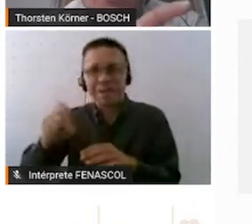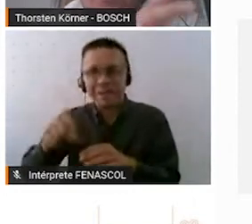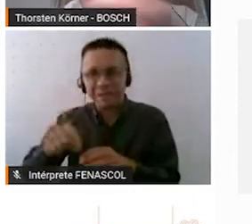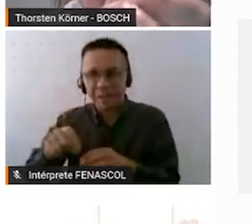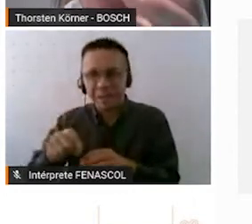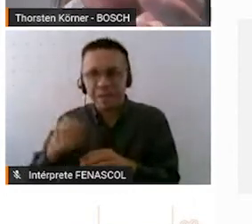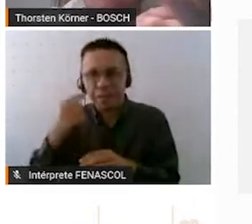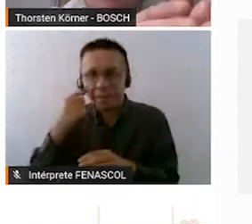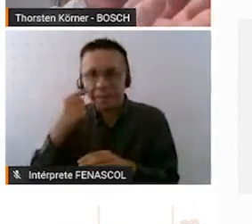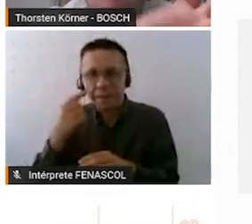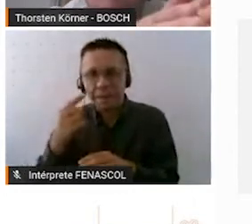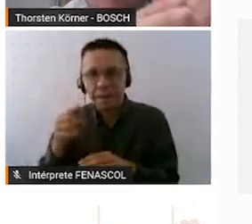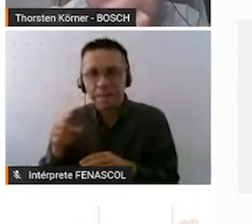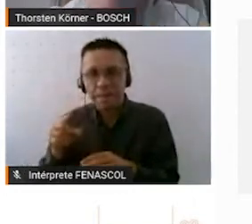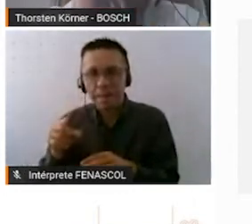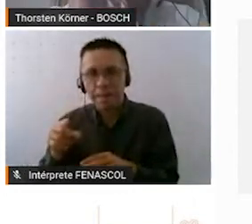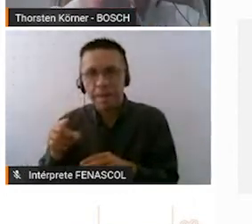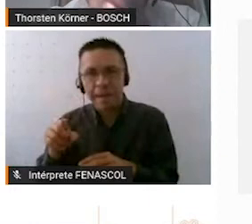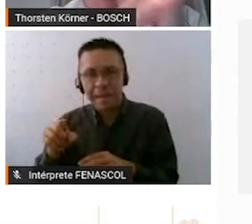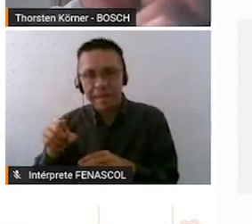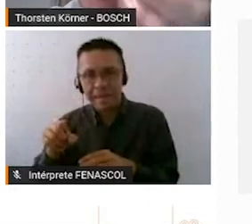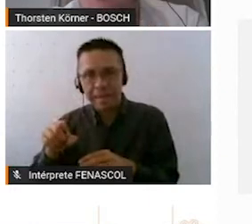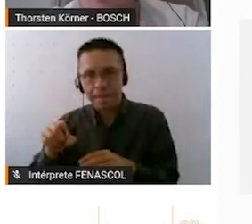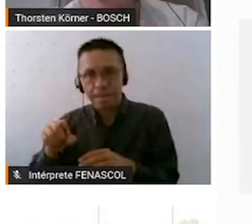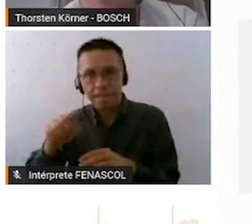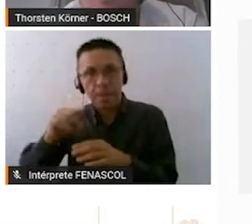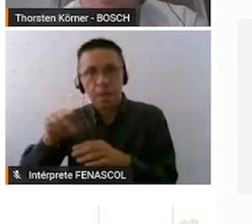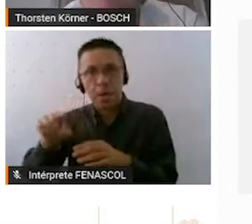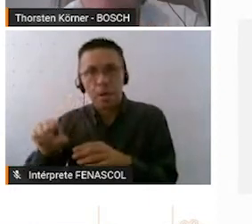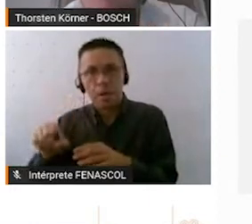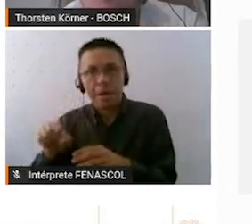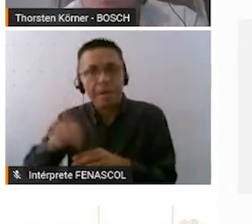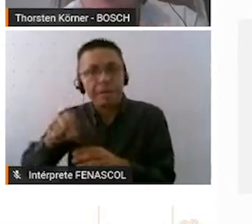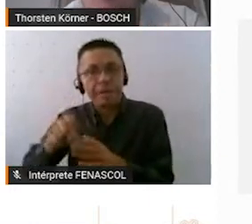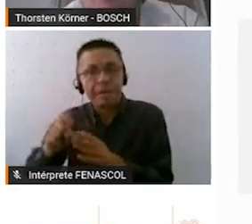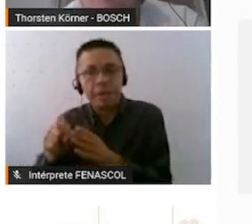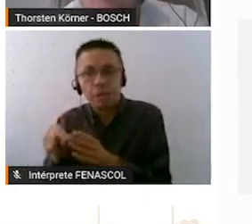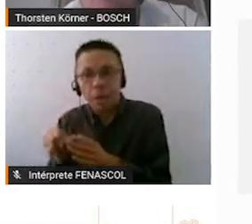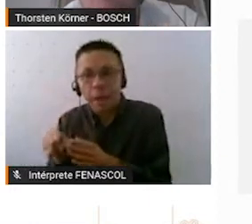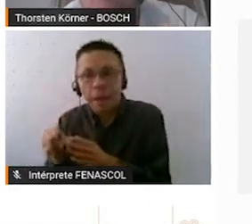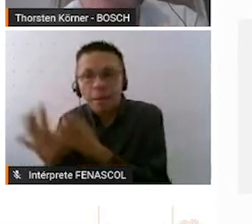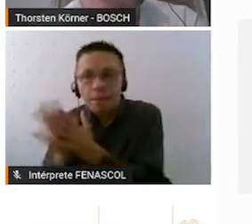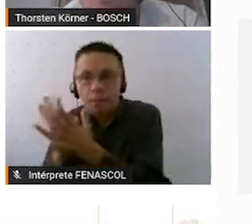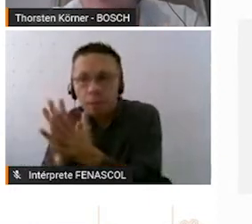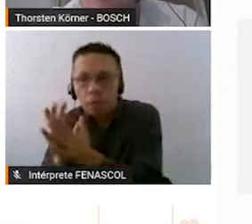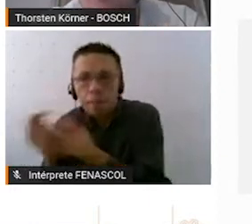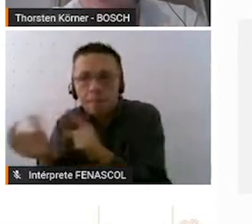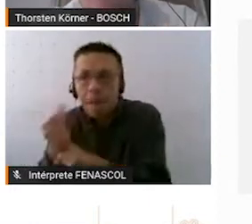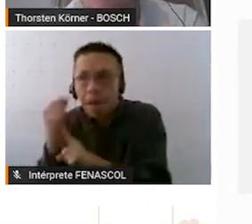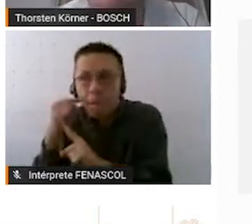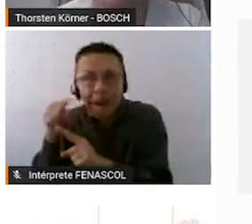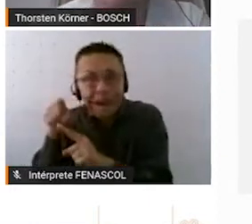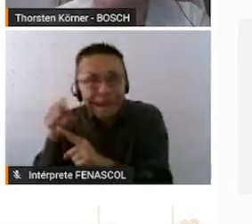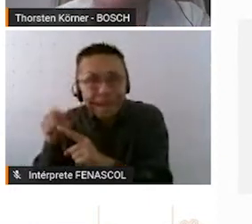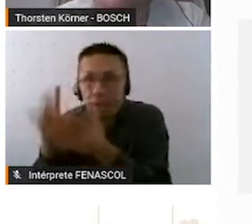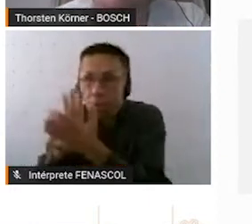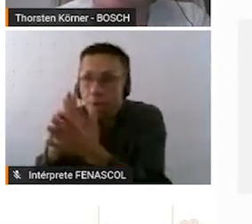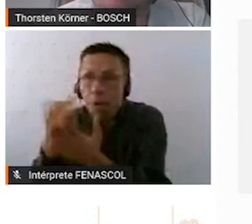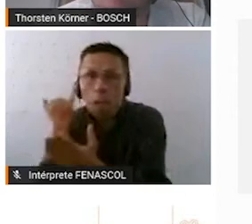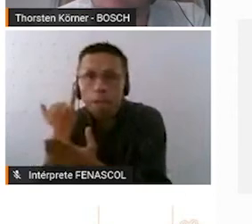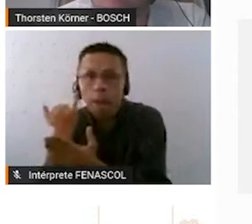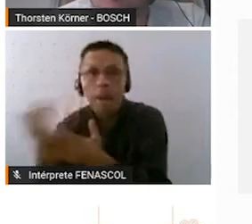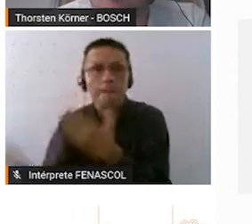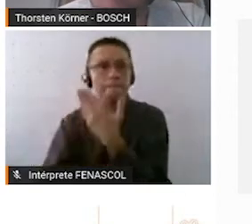real aquella variable que yo quiero obtener y con estos voy a alimentar también